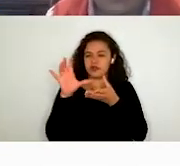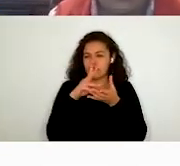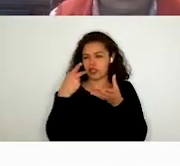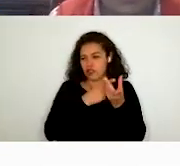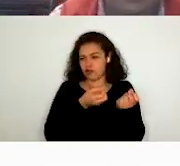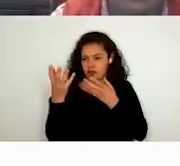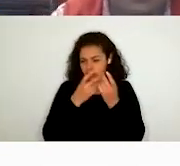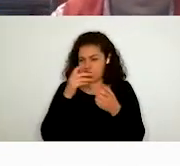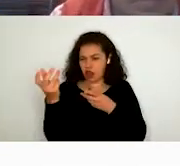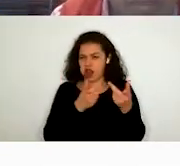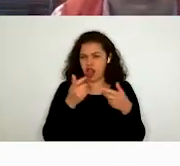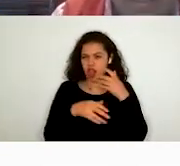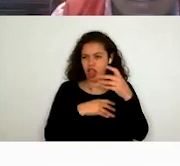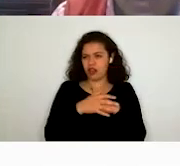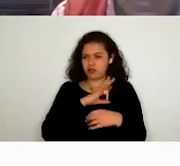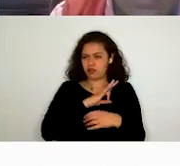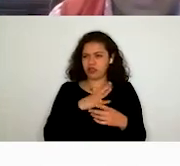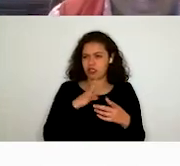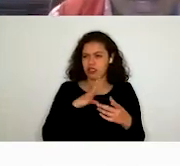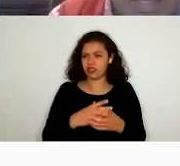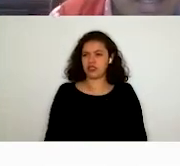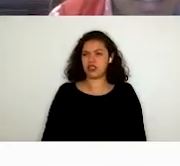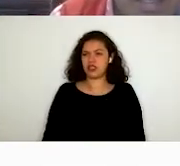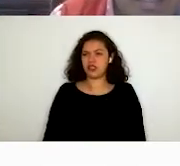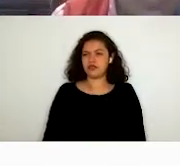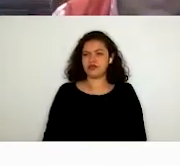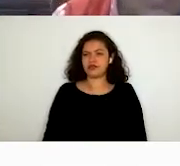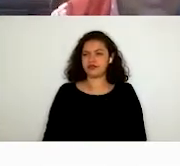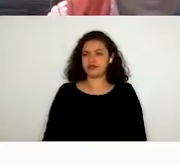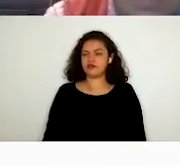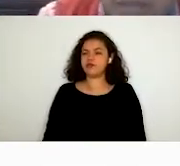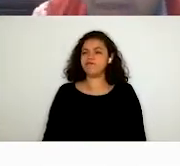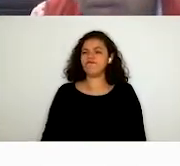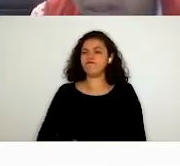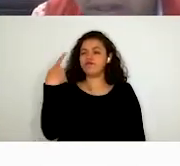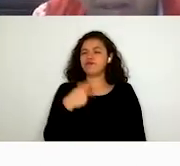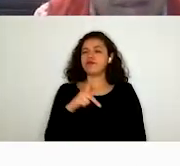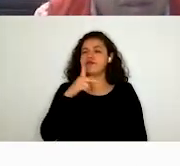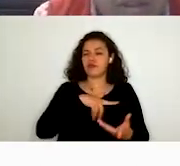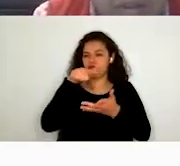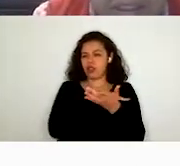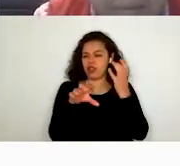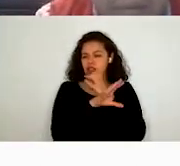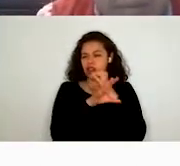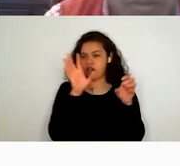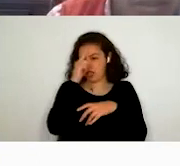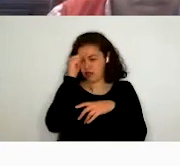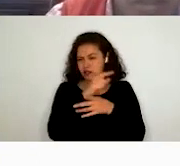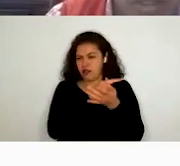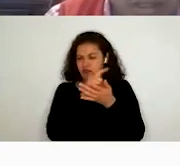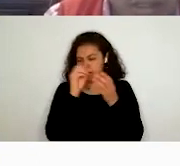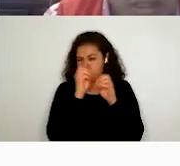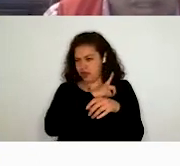y manipulación. Entonces, ¿qué insumos antisépticos debe de contener nuestro botiquín de primeros